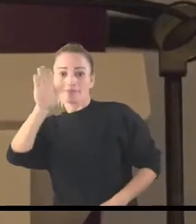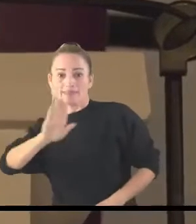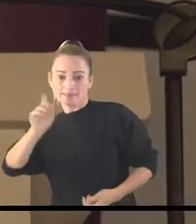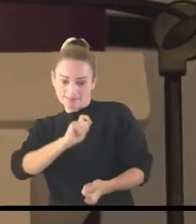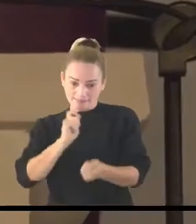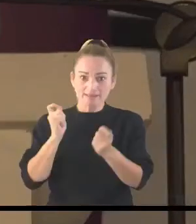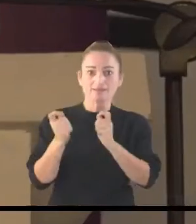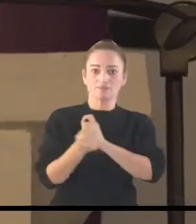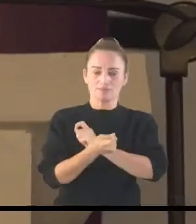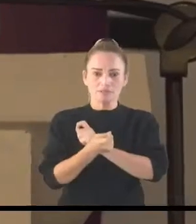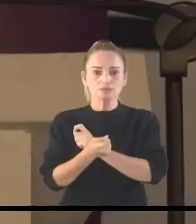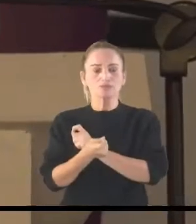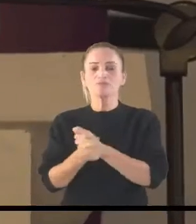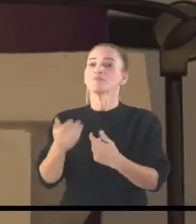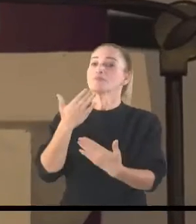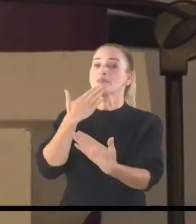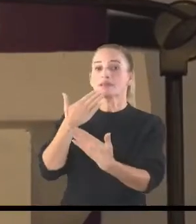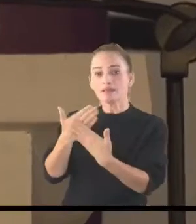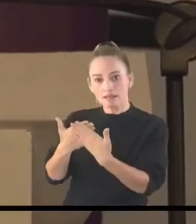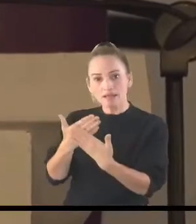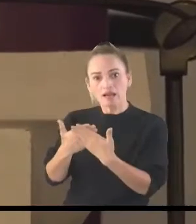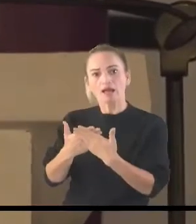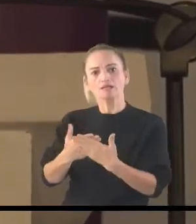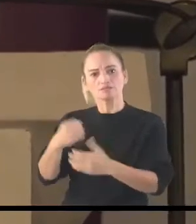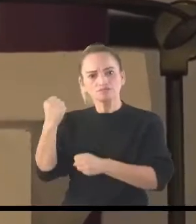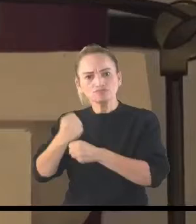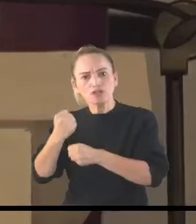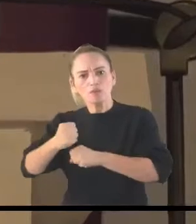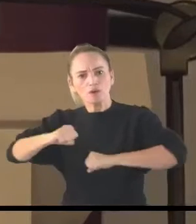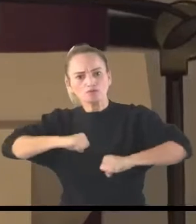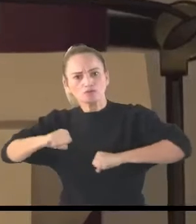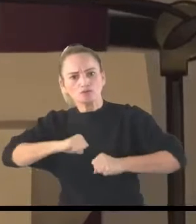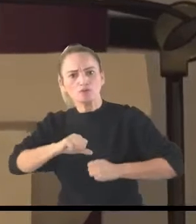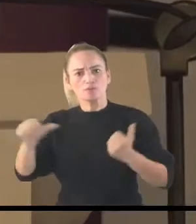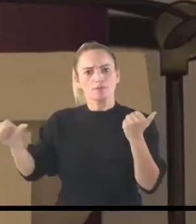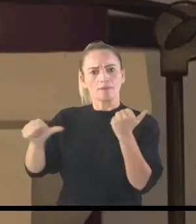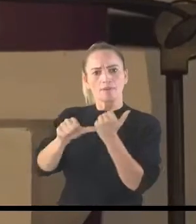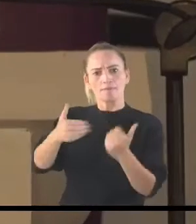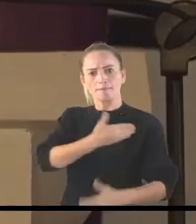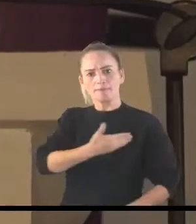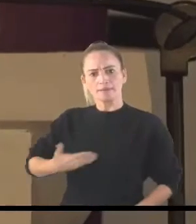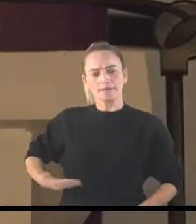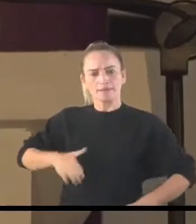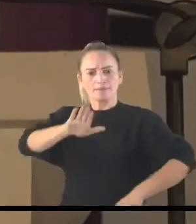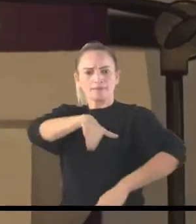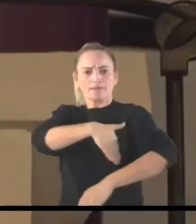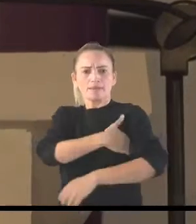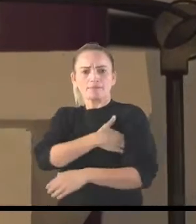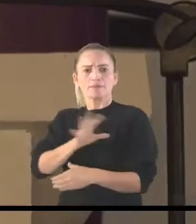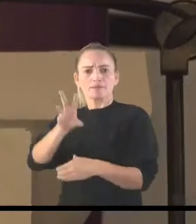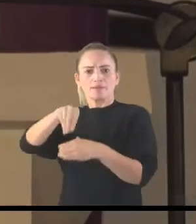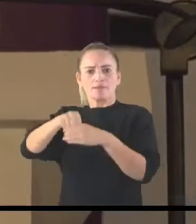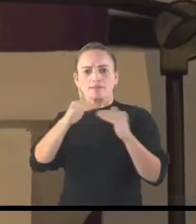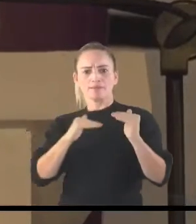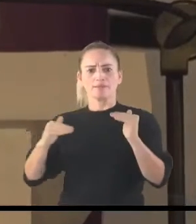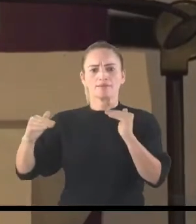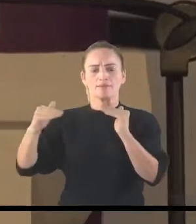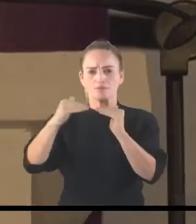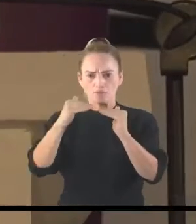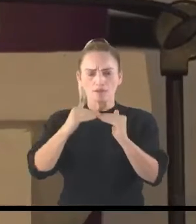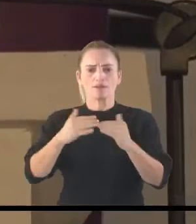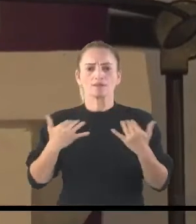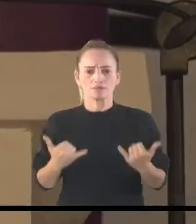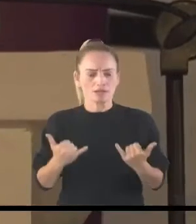Cambio, y gracias también a este trabajo con la vicepresidenta del Ministerio de la Igualdad,